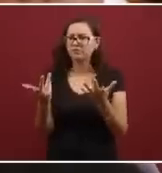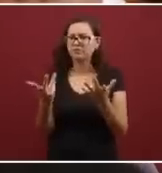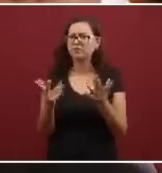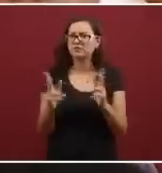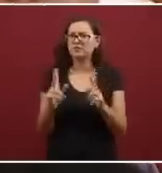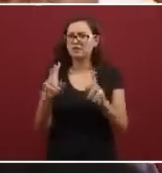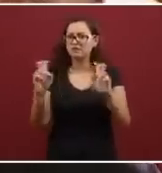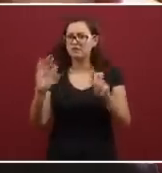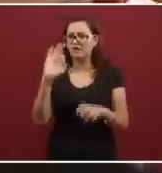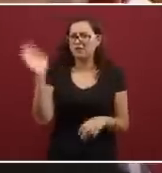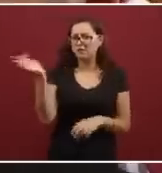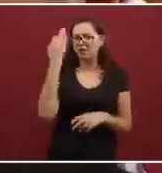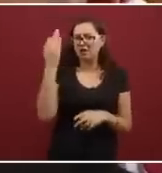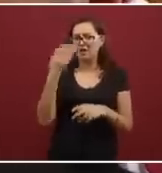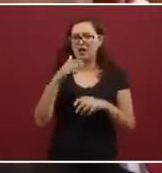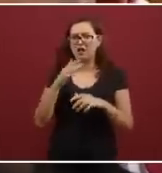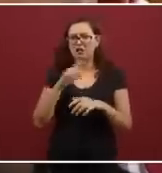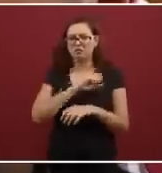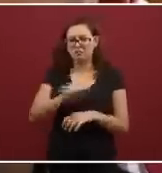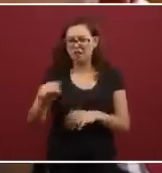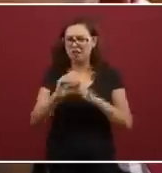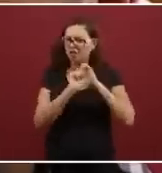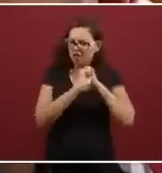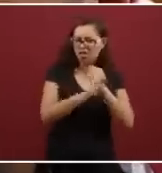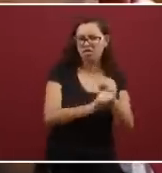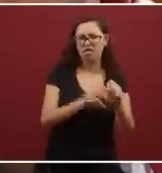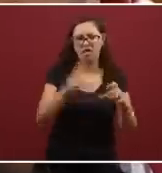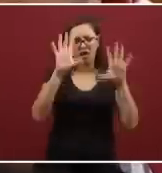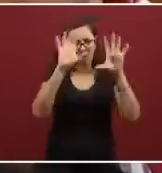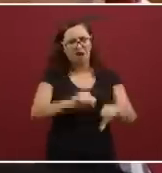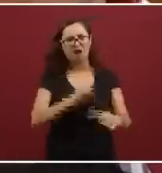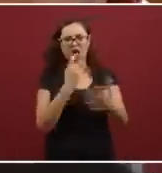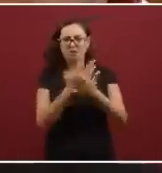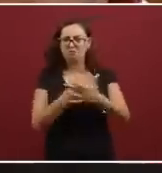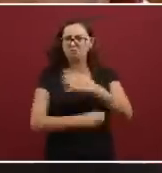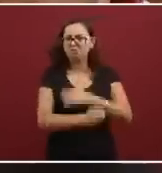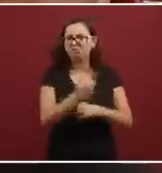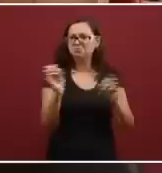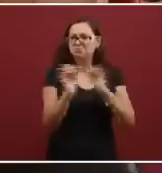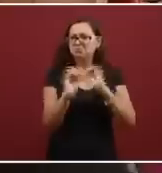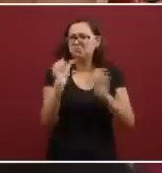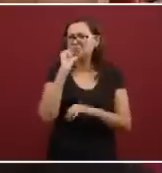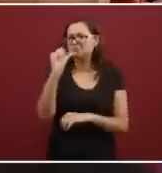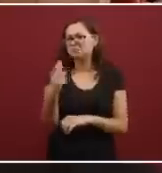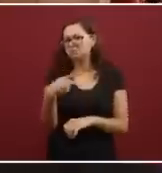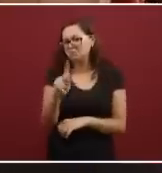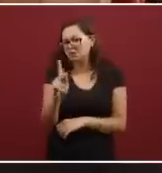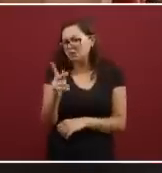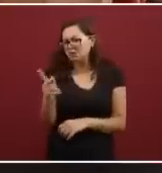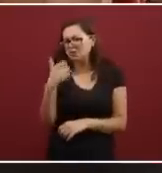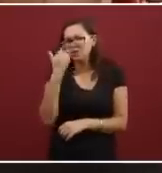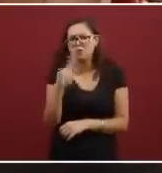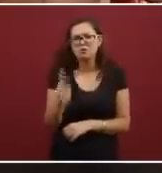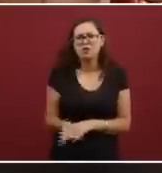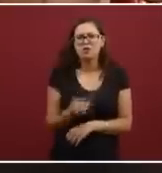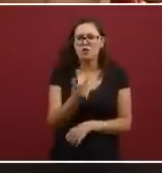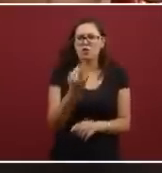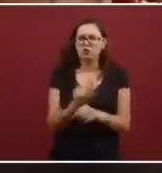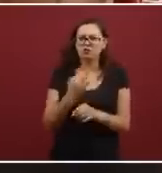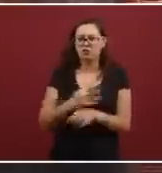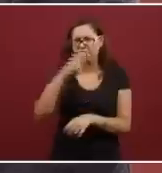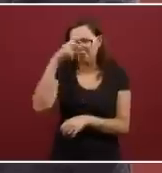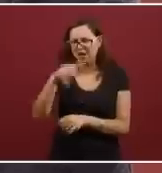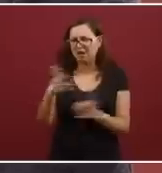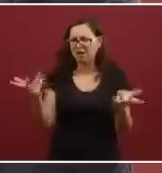a nivel federal sobre este delito. Entonces, quería preguntarle cuáles son dos o tres acciones decisivas que se está tomando México en